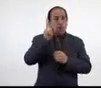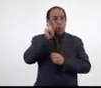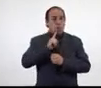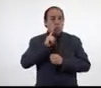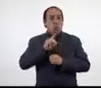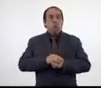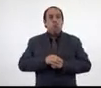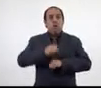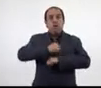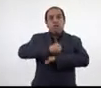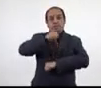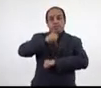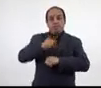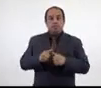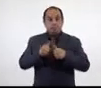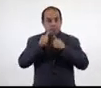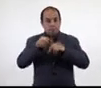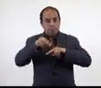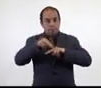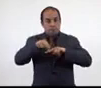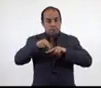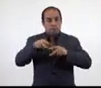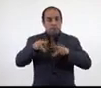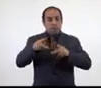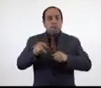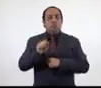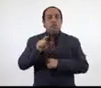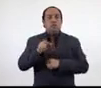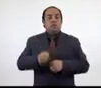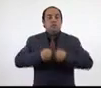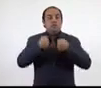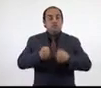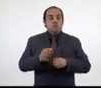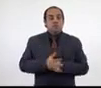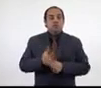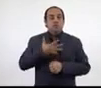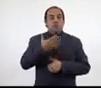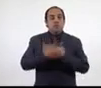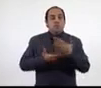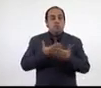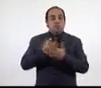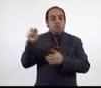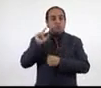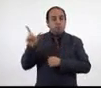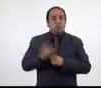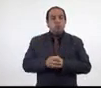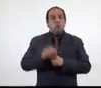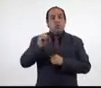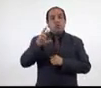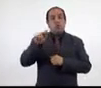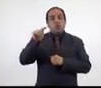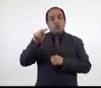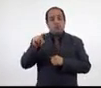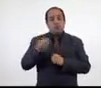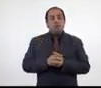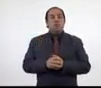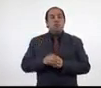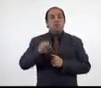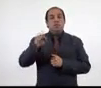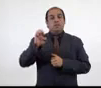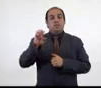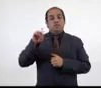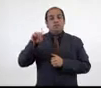seguridad, y conectar nuestra apertura de servicio profesional y el CEFI con ORT, CEMOVI y